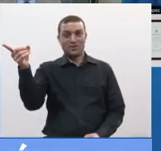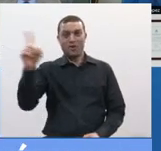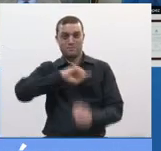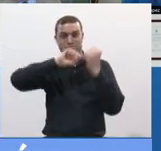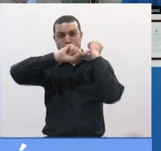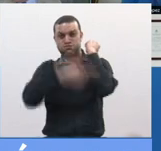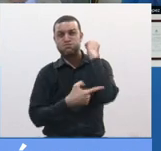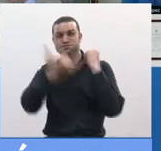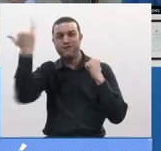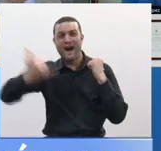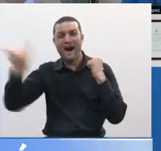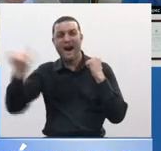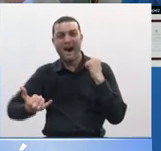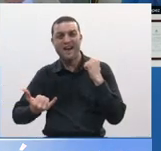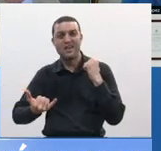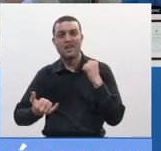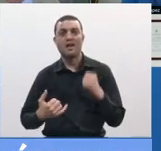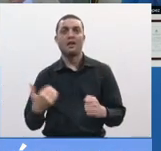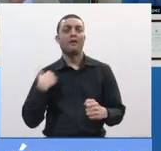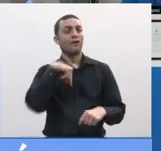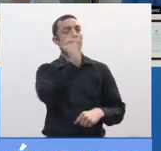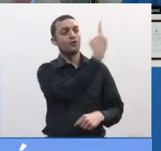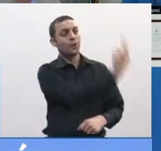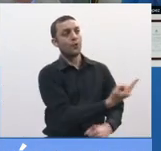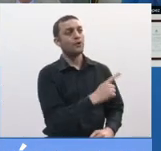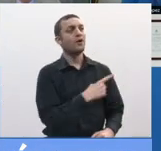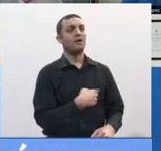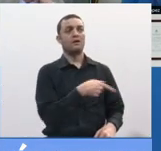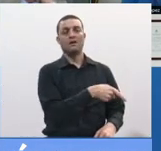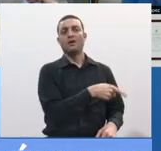y la otra persona le está haciendo trampa, dice, ¿verdad? En vez de decir, bueno,